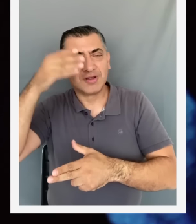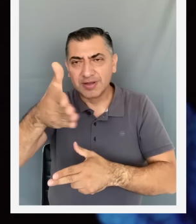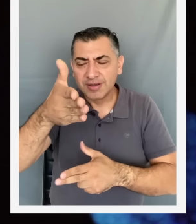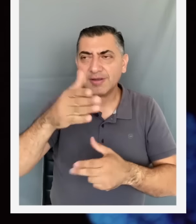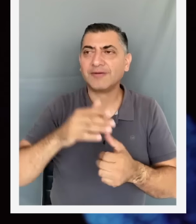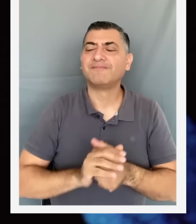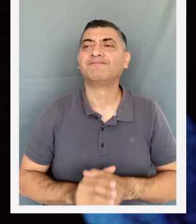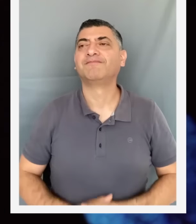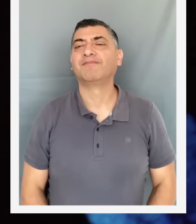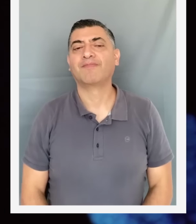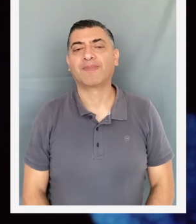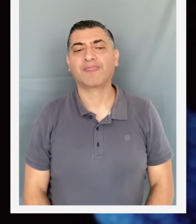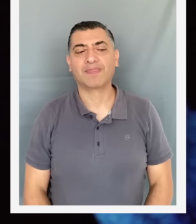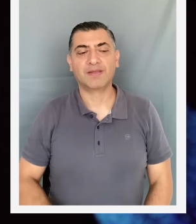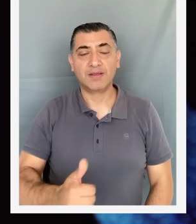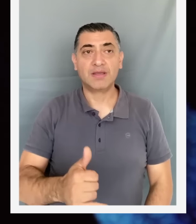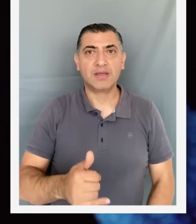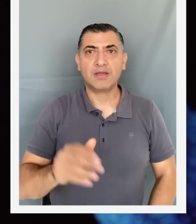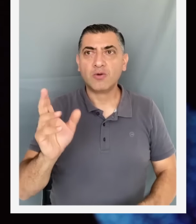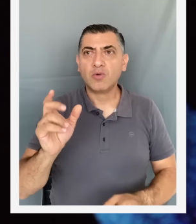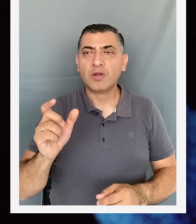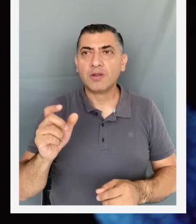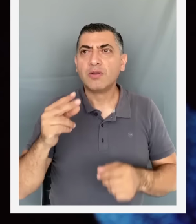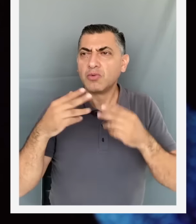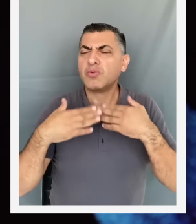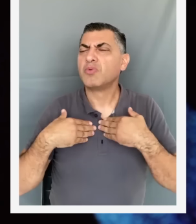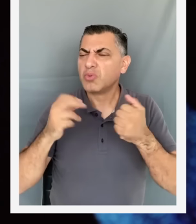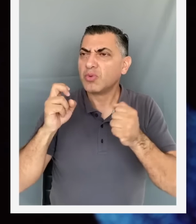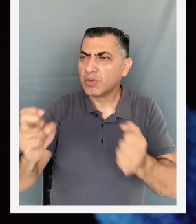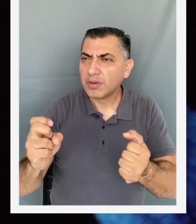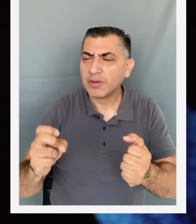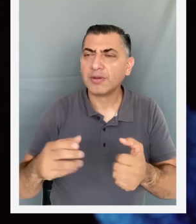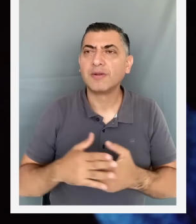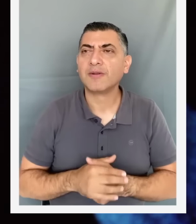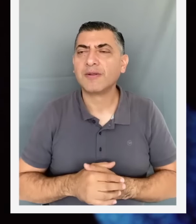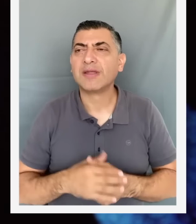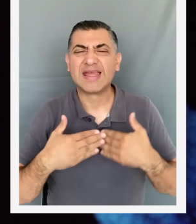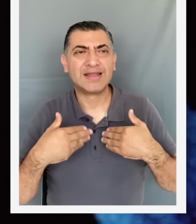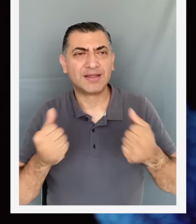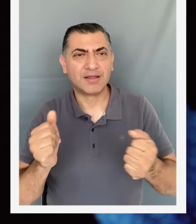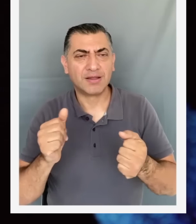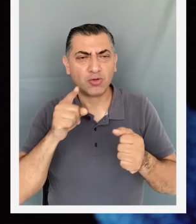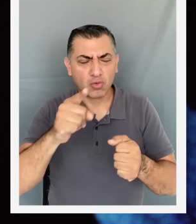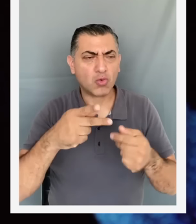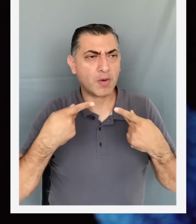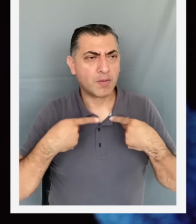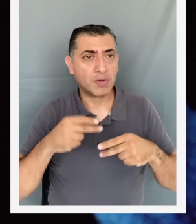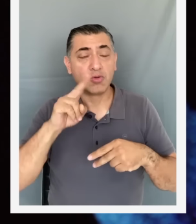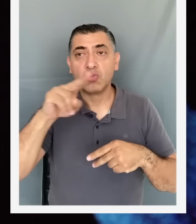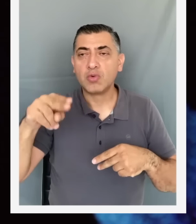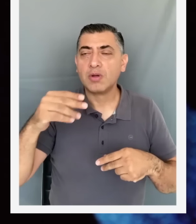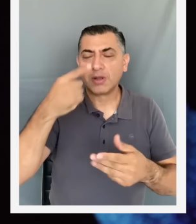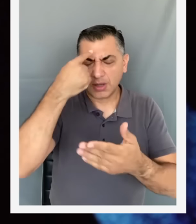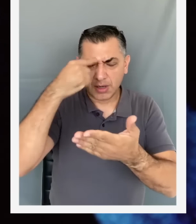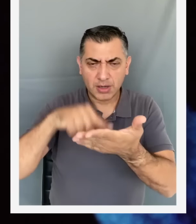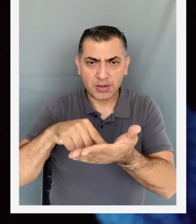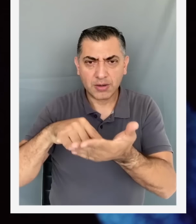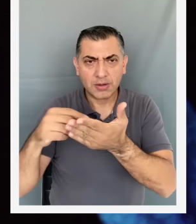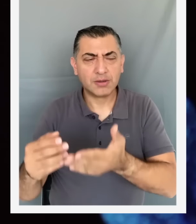como Señor y Salvador y Cuando empieces a dar estas cosas Algún día te darás cuenta que eres una persona que nunca pensaste que